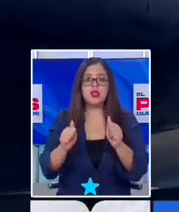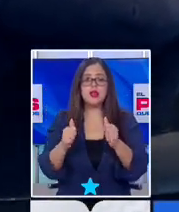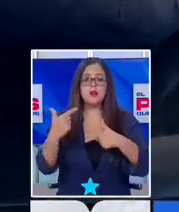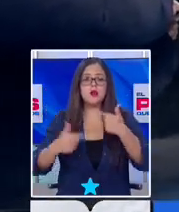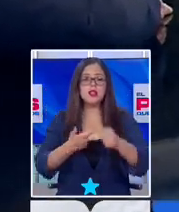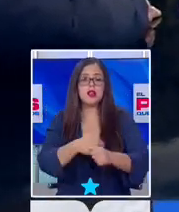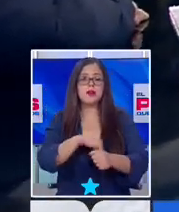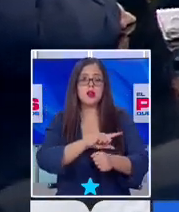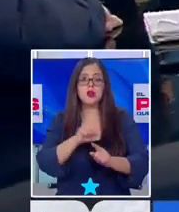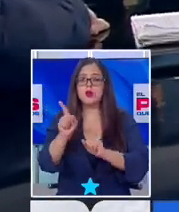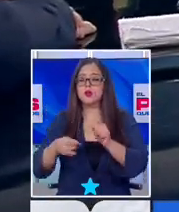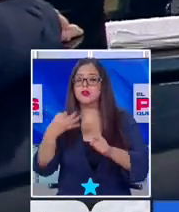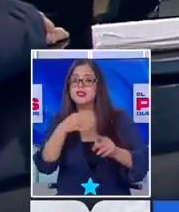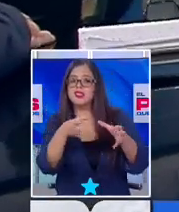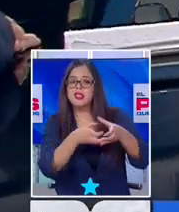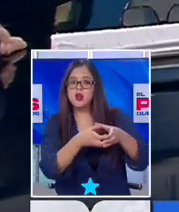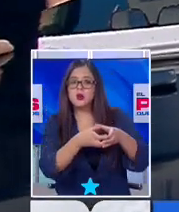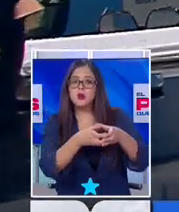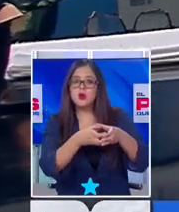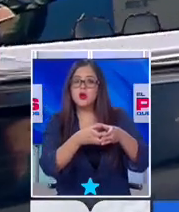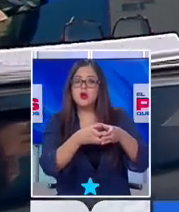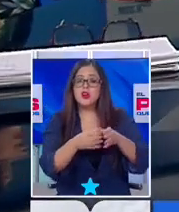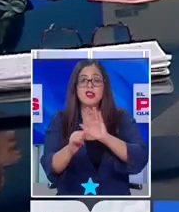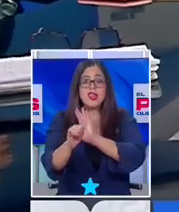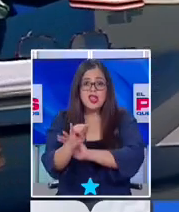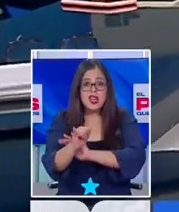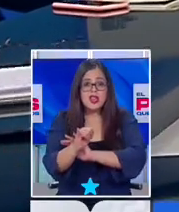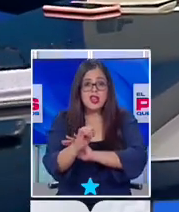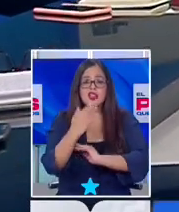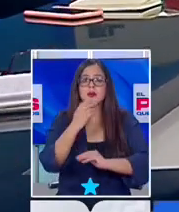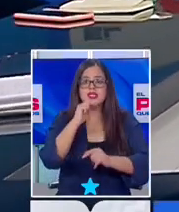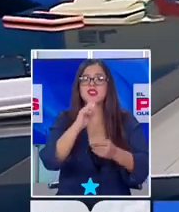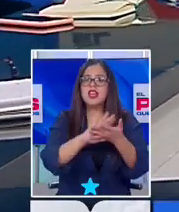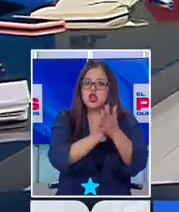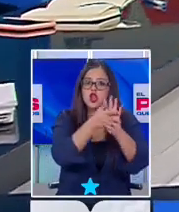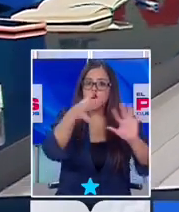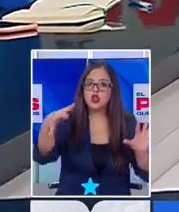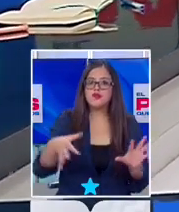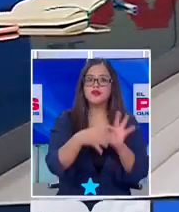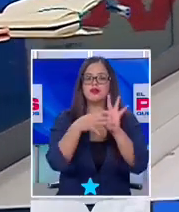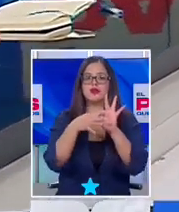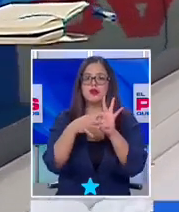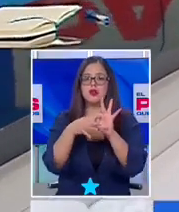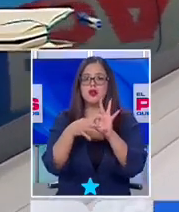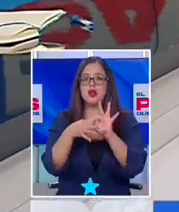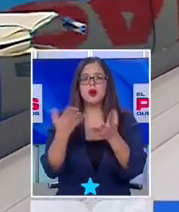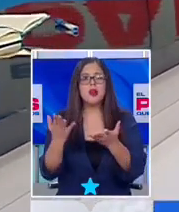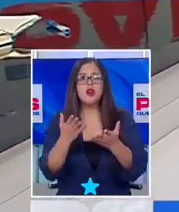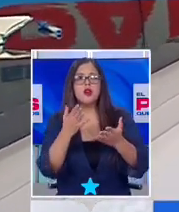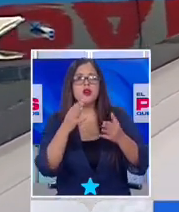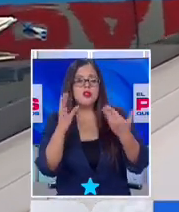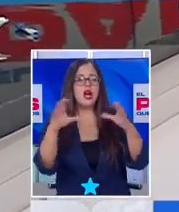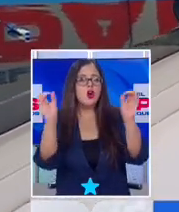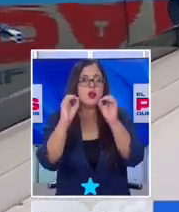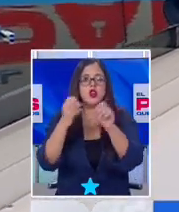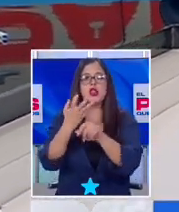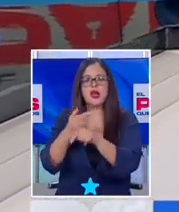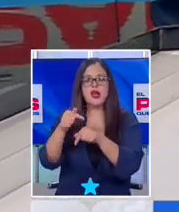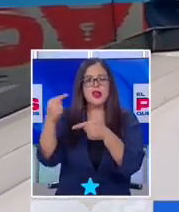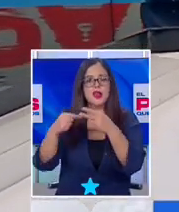aquí es no es de una izquierda es de toda la izquierda y más y cómo lo hagan ustedes también desde la crítica que también que han tenido este punto que estamos conversando